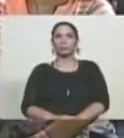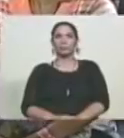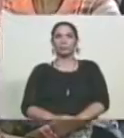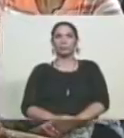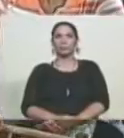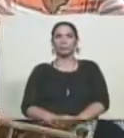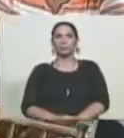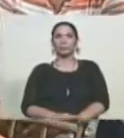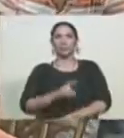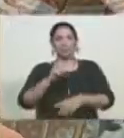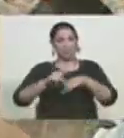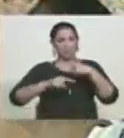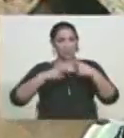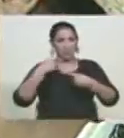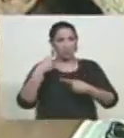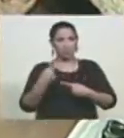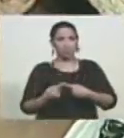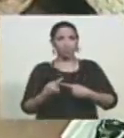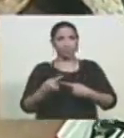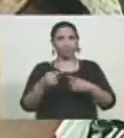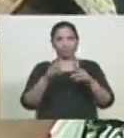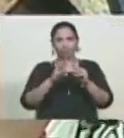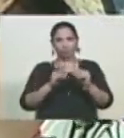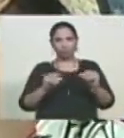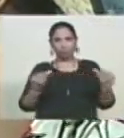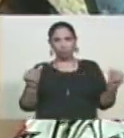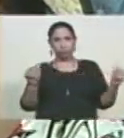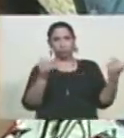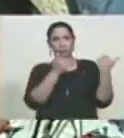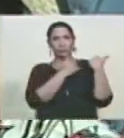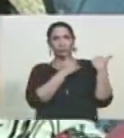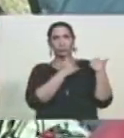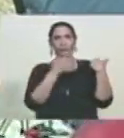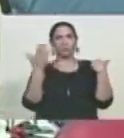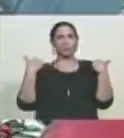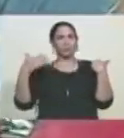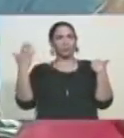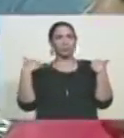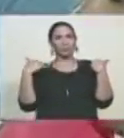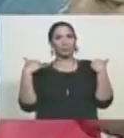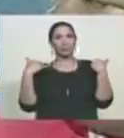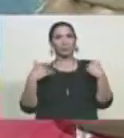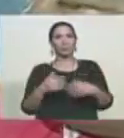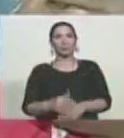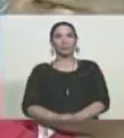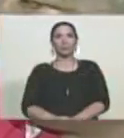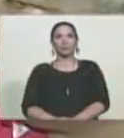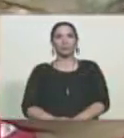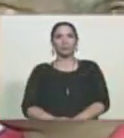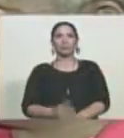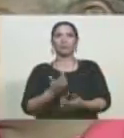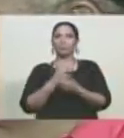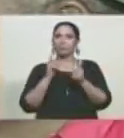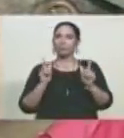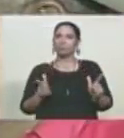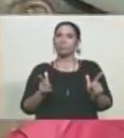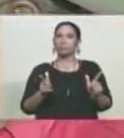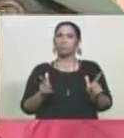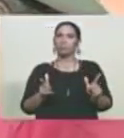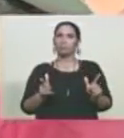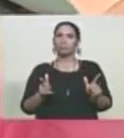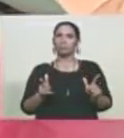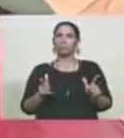Y luego los terratenientes, en aquella época, liberales y